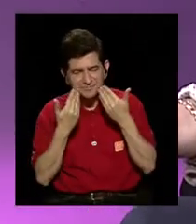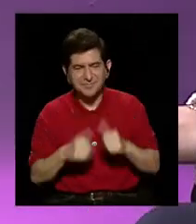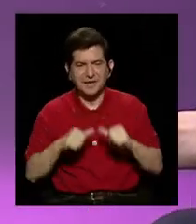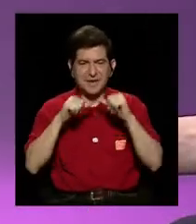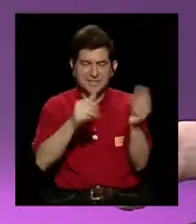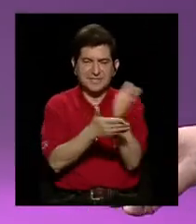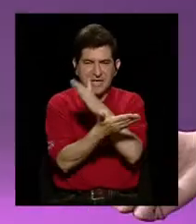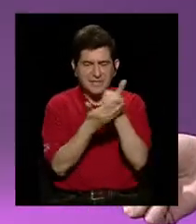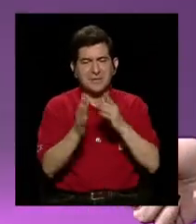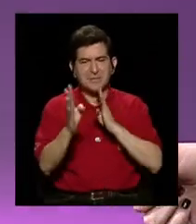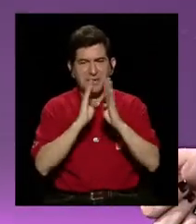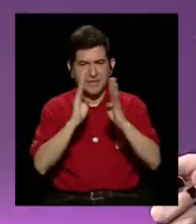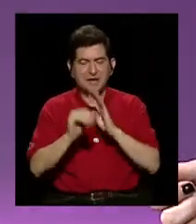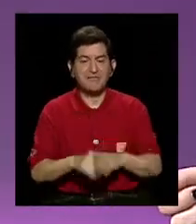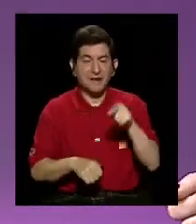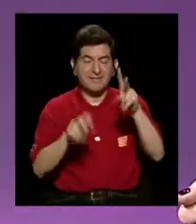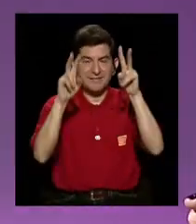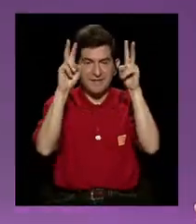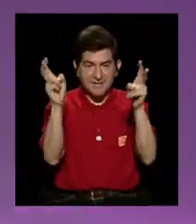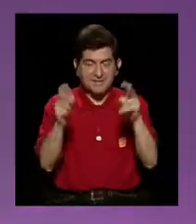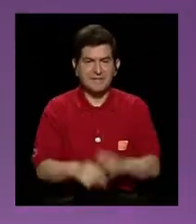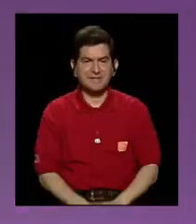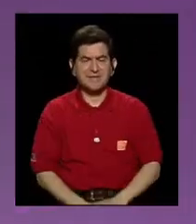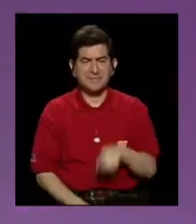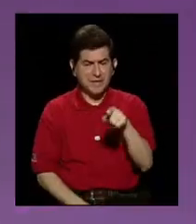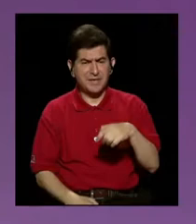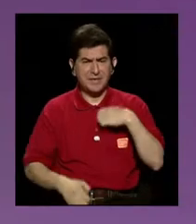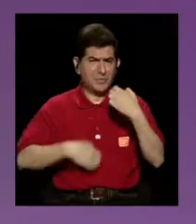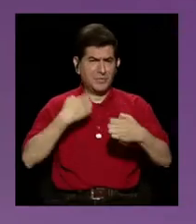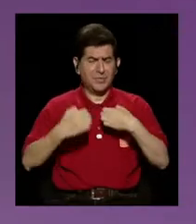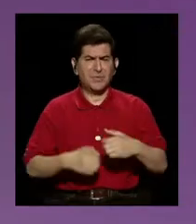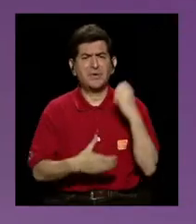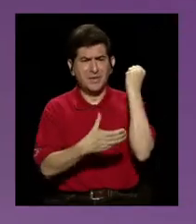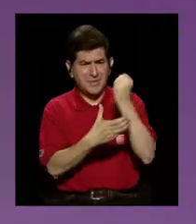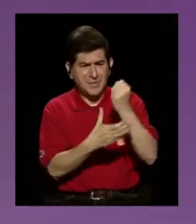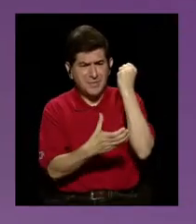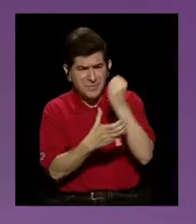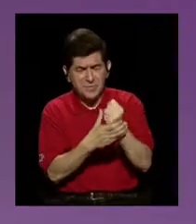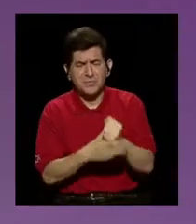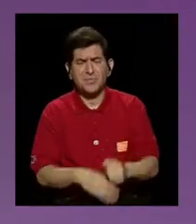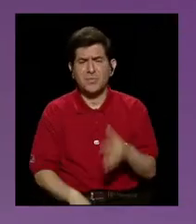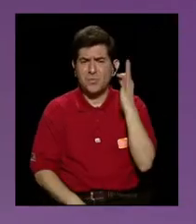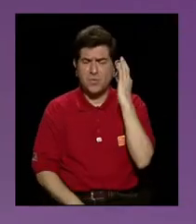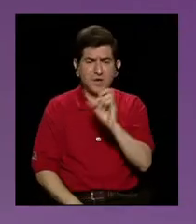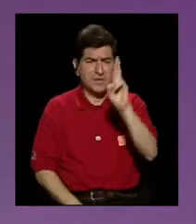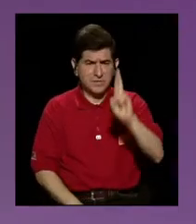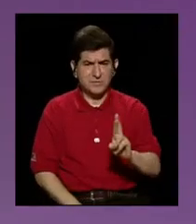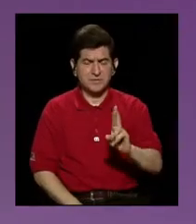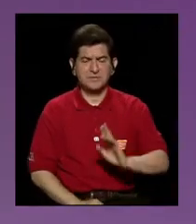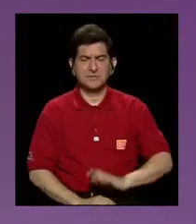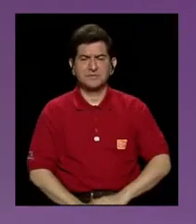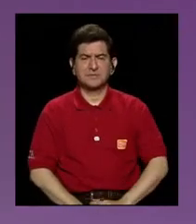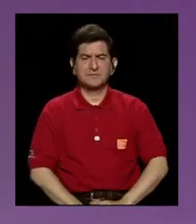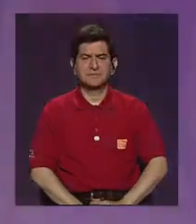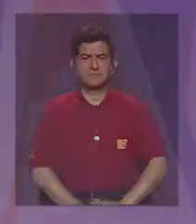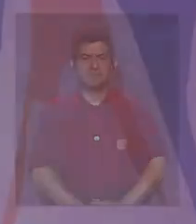tristemente. En el siguiente segmento hablaremos más sobre este tema que nos conmueve y que está matando a las mujeres de Costa